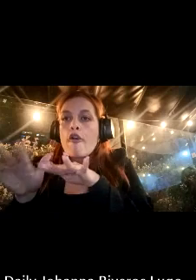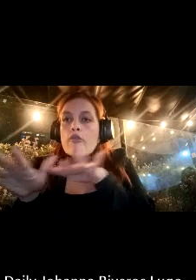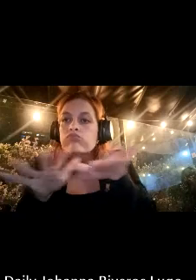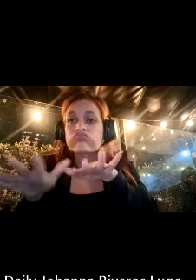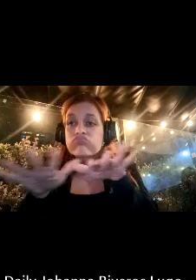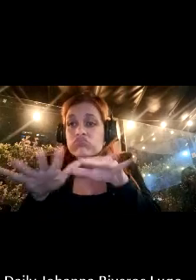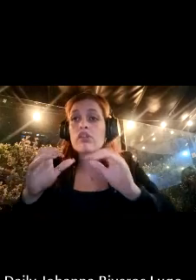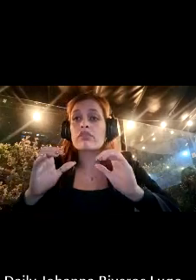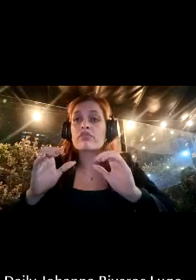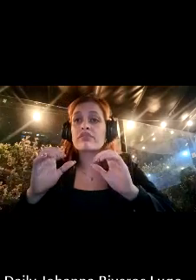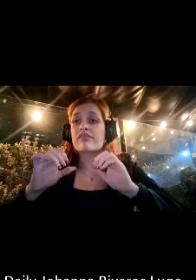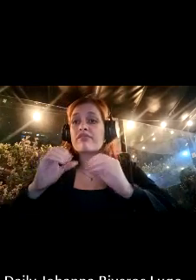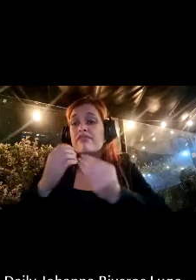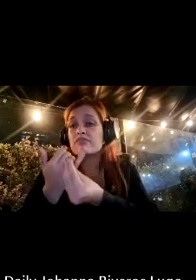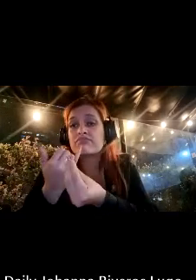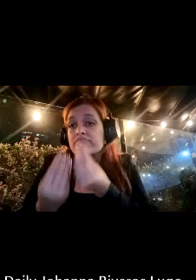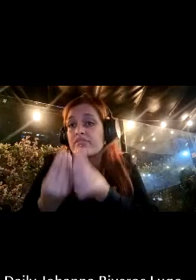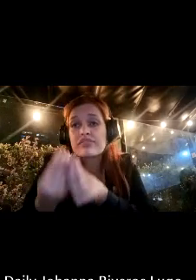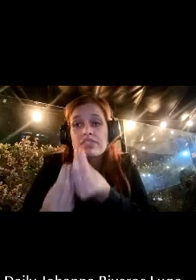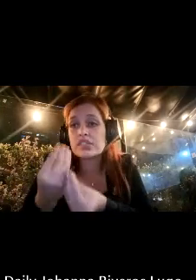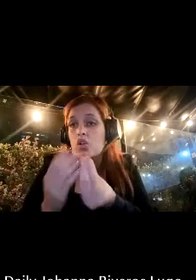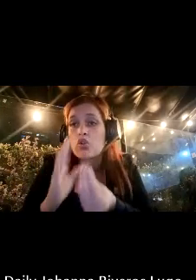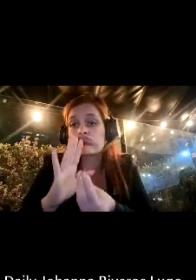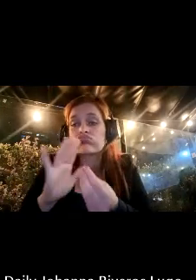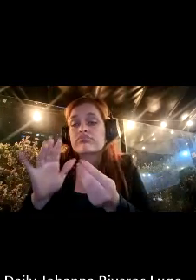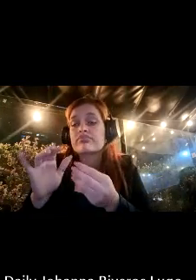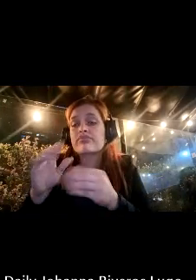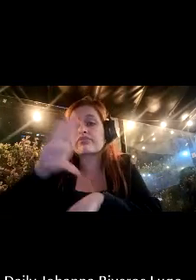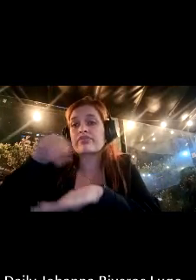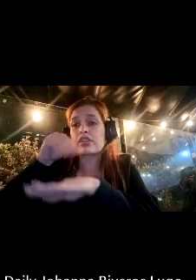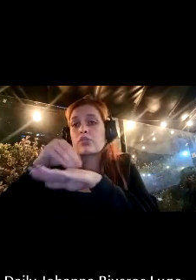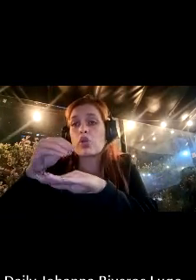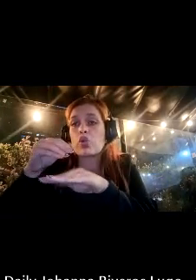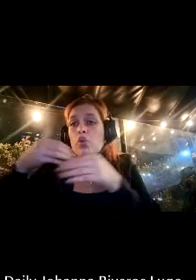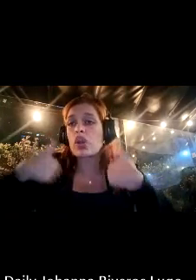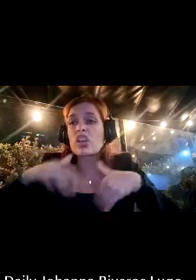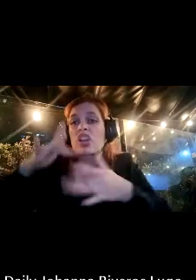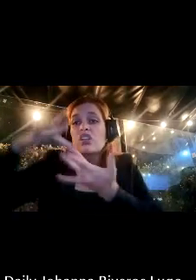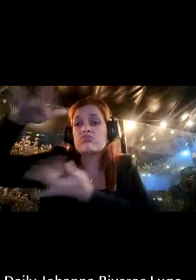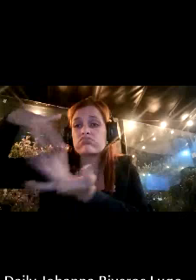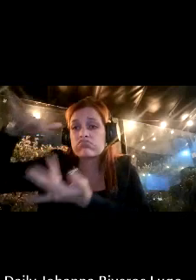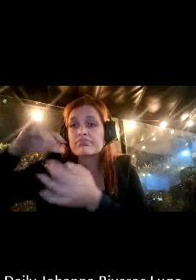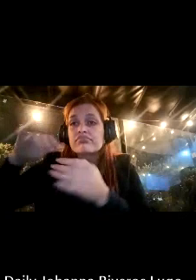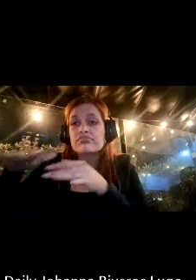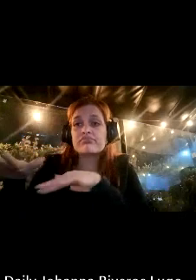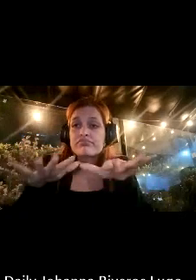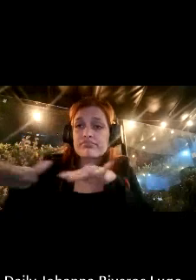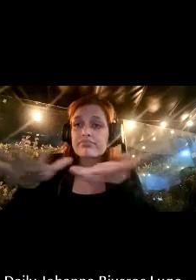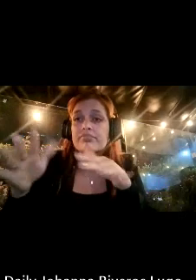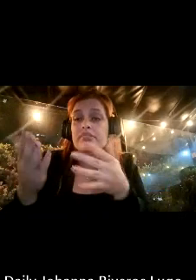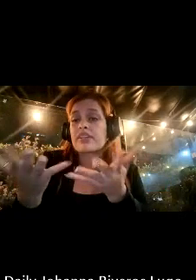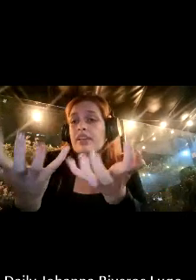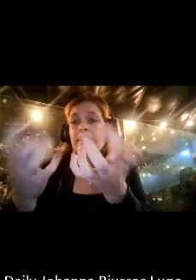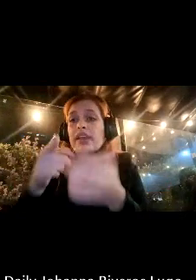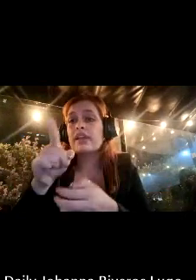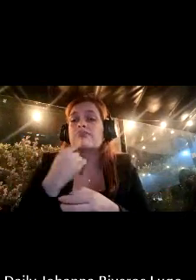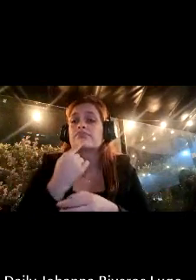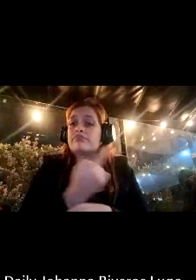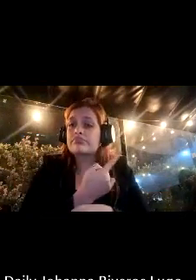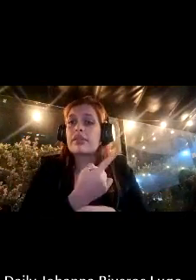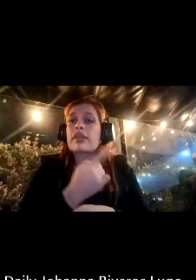fenómeno físico y puede ser que esté dentro de estos campos, como la cinemática, como la